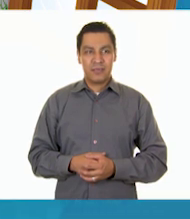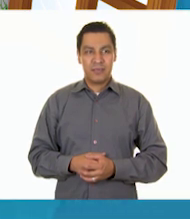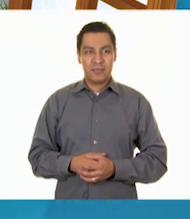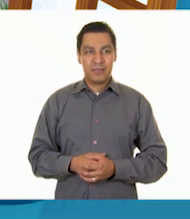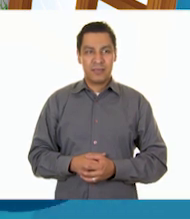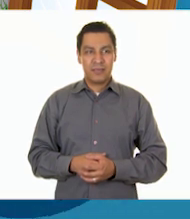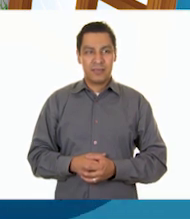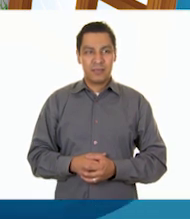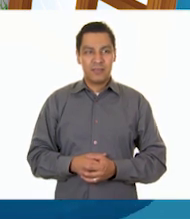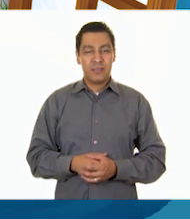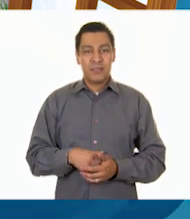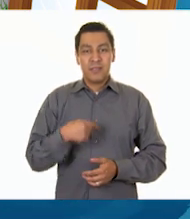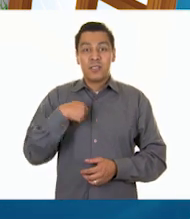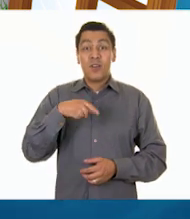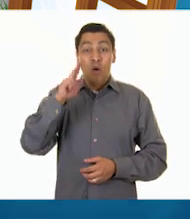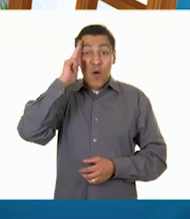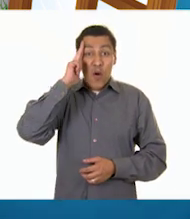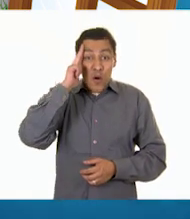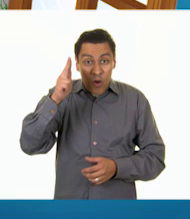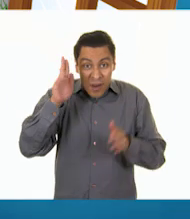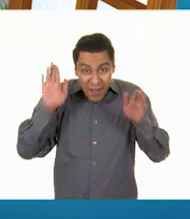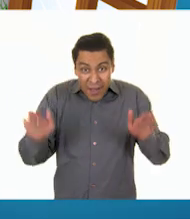a tipos ya vas